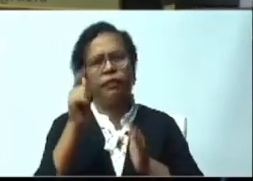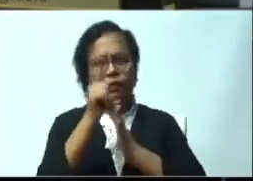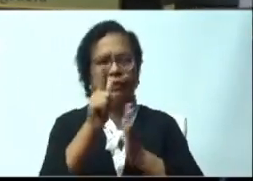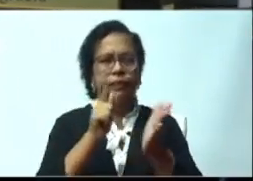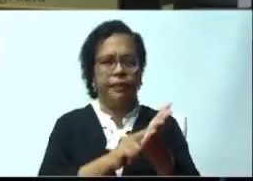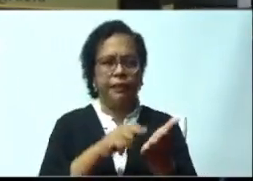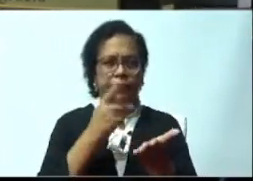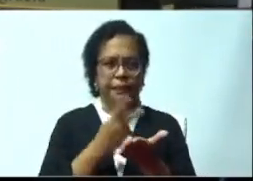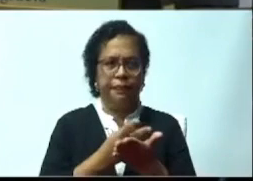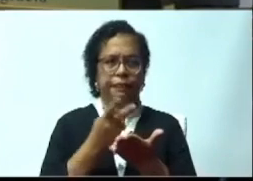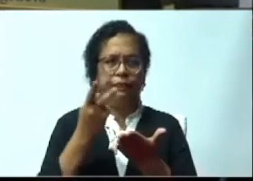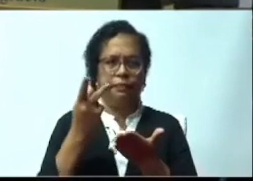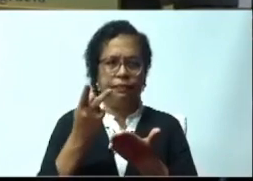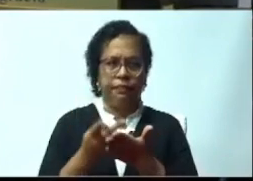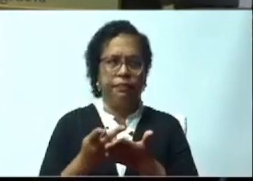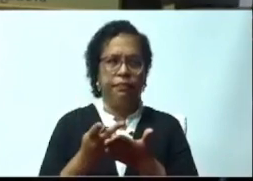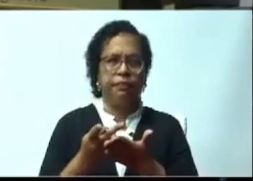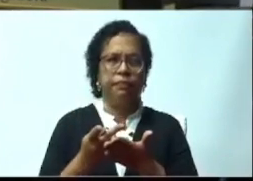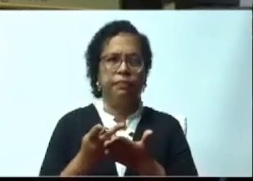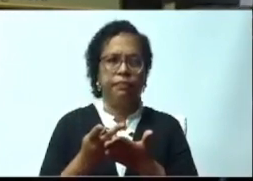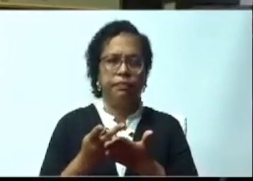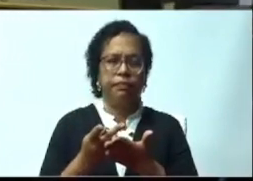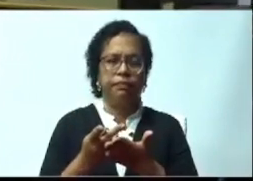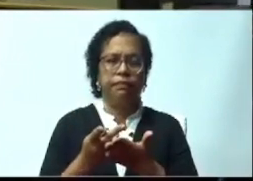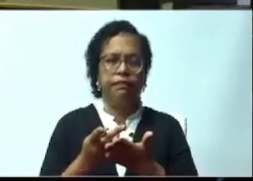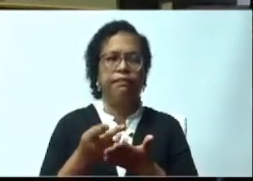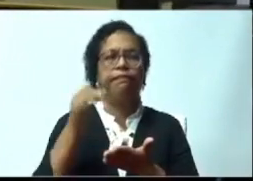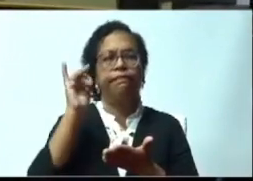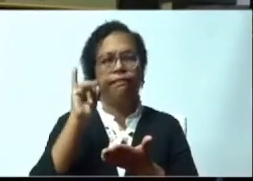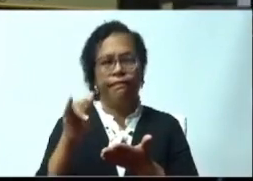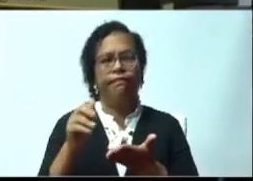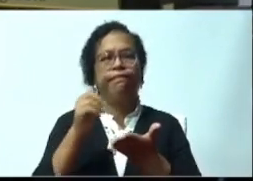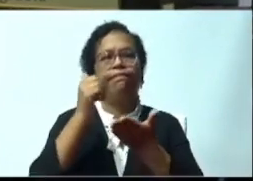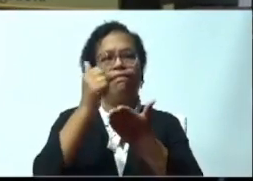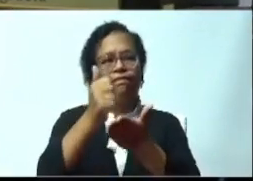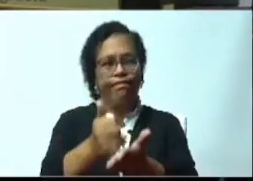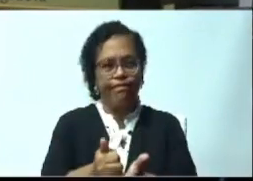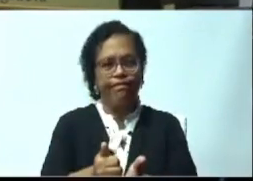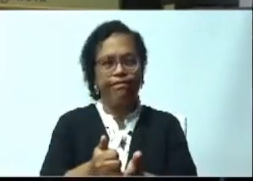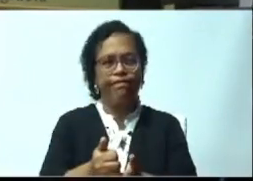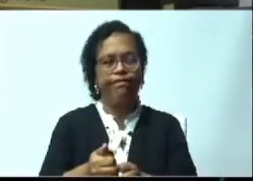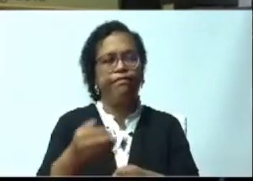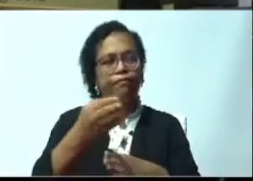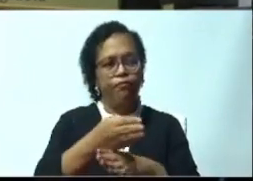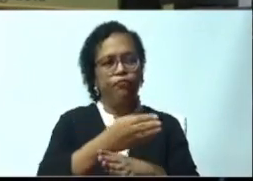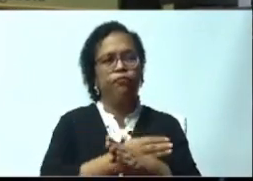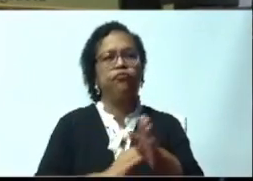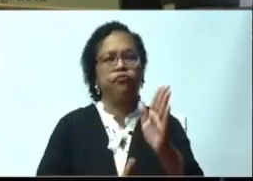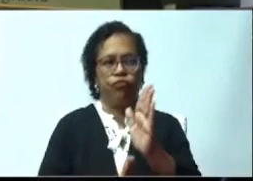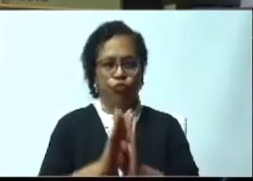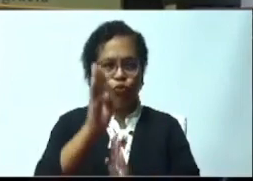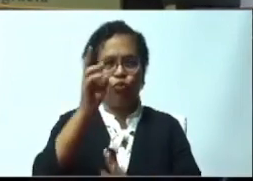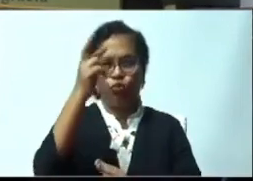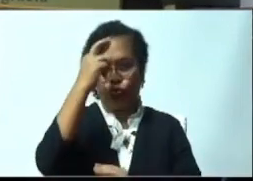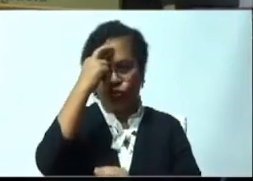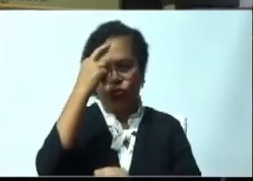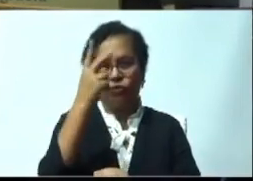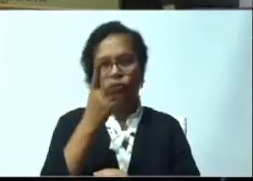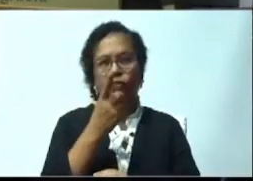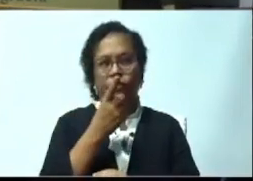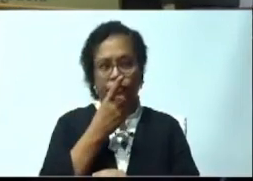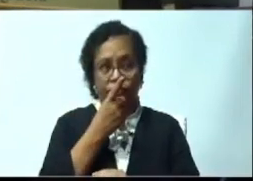Presupuesto, es una herramienta para el desarrollo de la República Dominicana. Y en ese sentido,